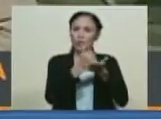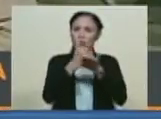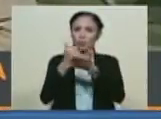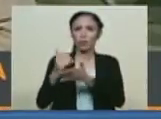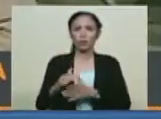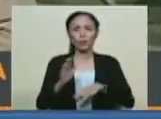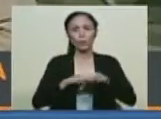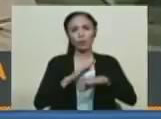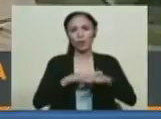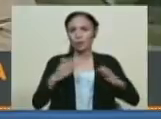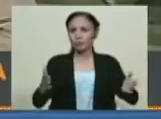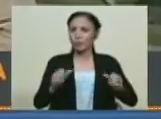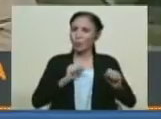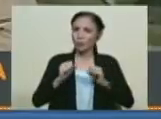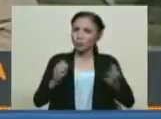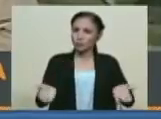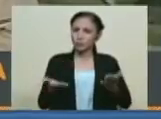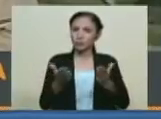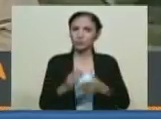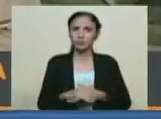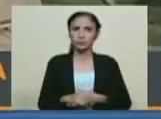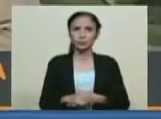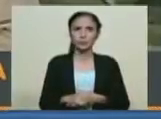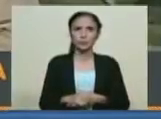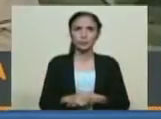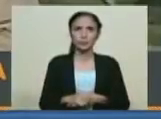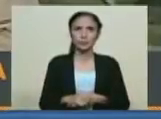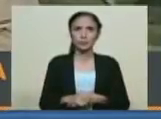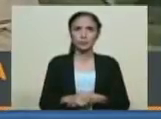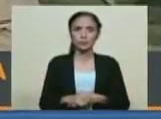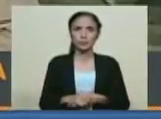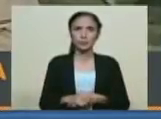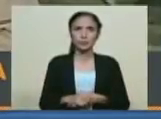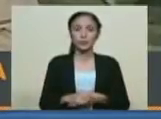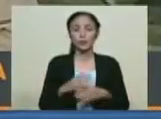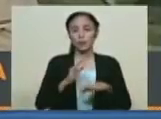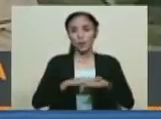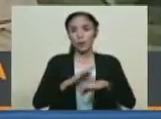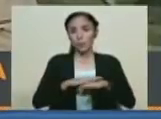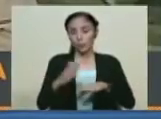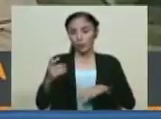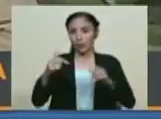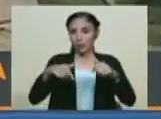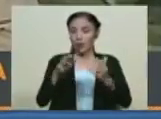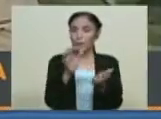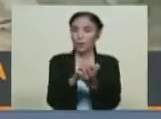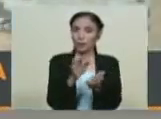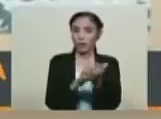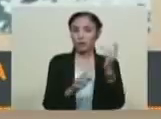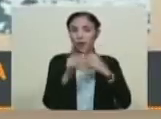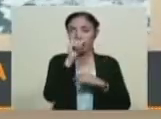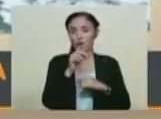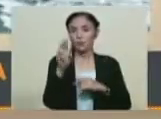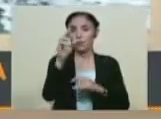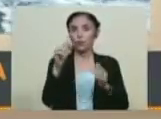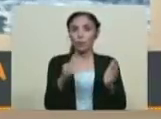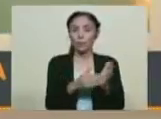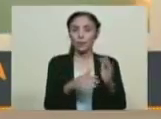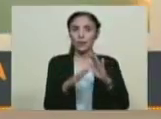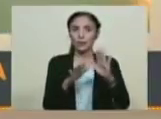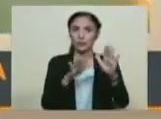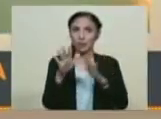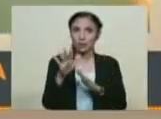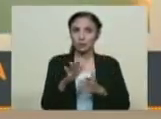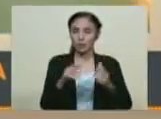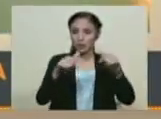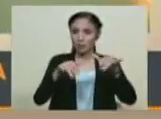gran motivación, porque Margarita, así tengo que decirlo, fue en el año 2015, aquí mismo en Margarita,